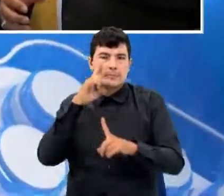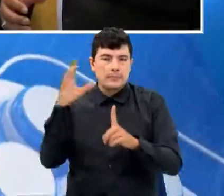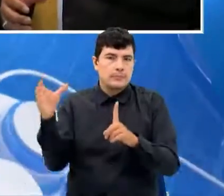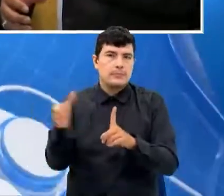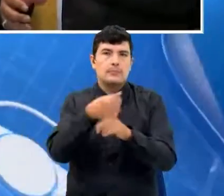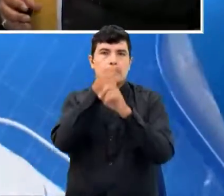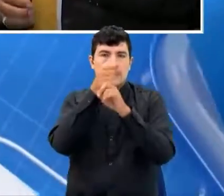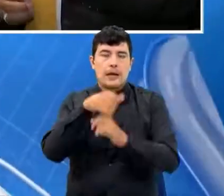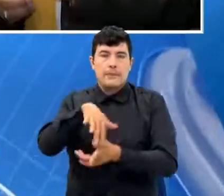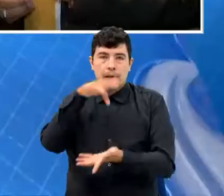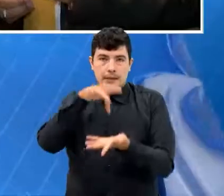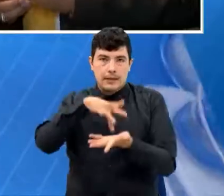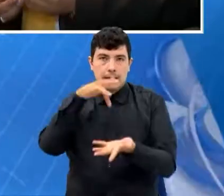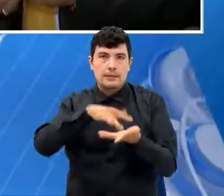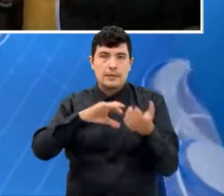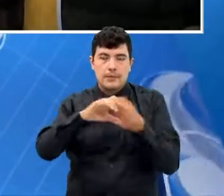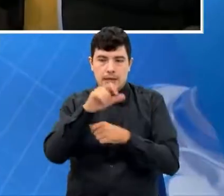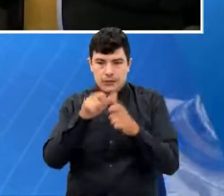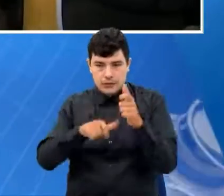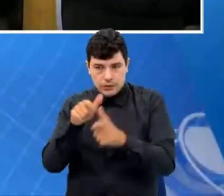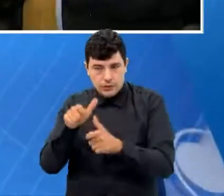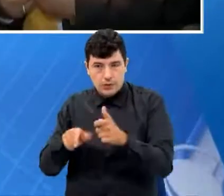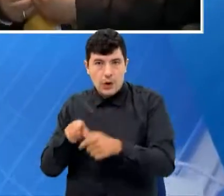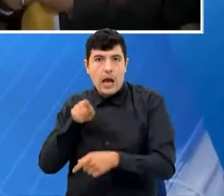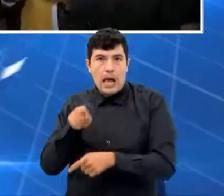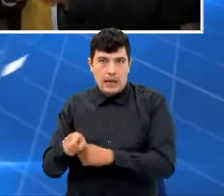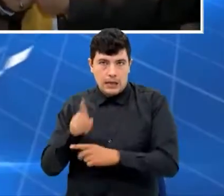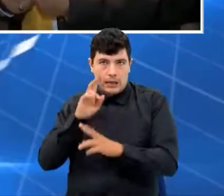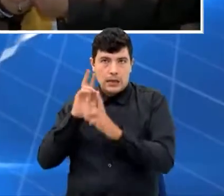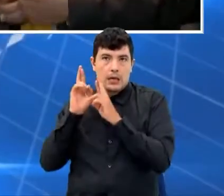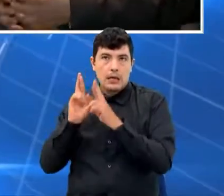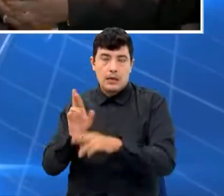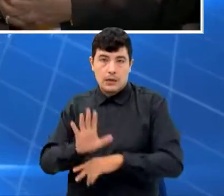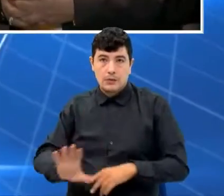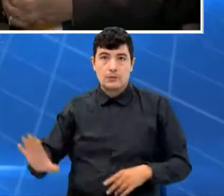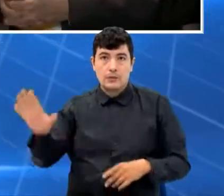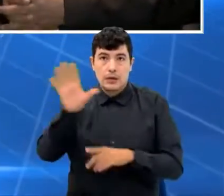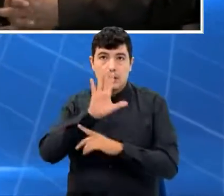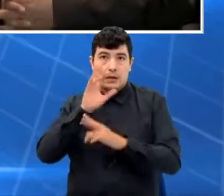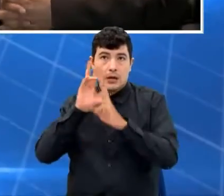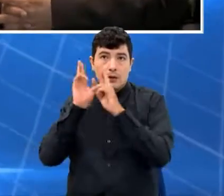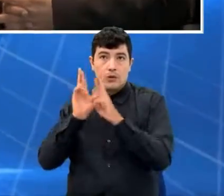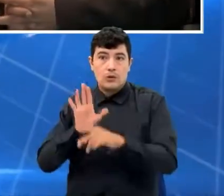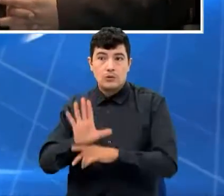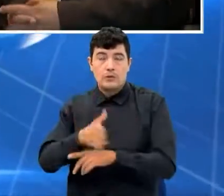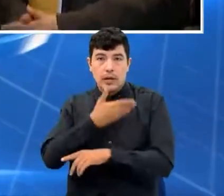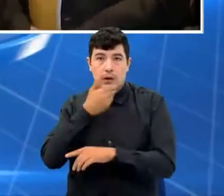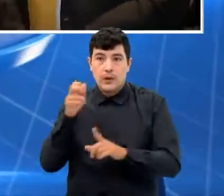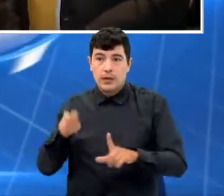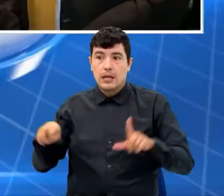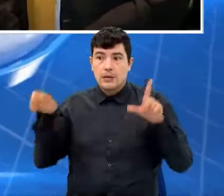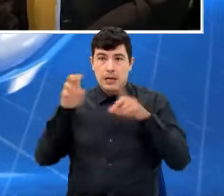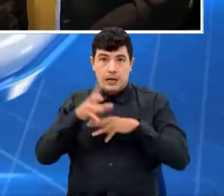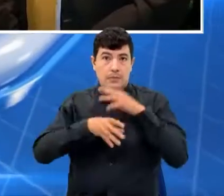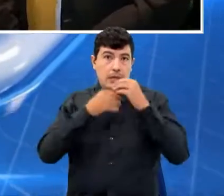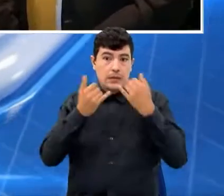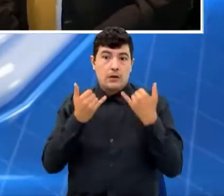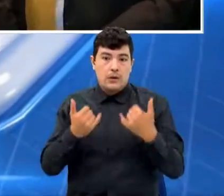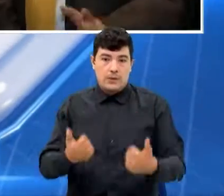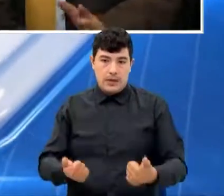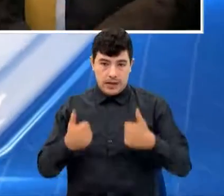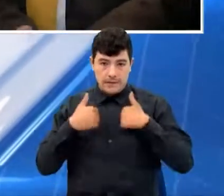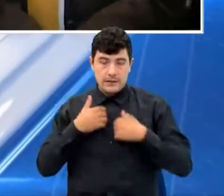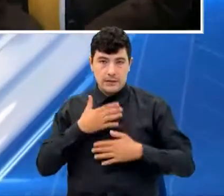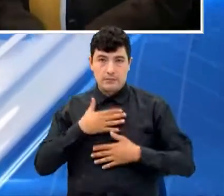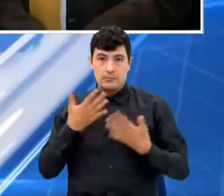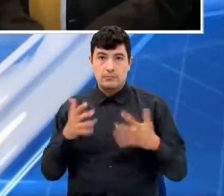la participación de postularlos a ustedes como uno de los mejores, y precisamente resultaron favorecidos. Felicitaciones.